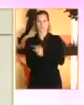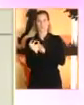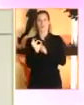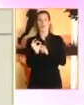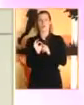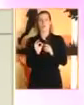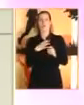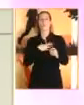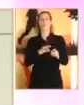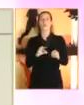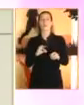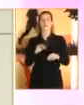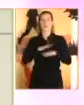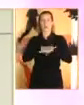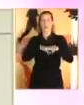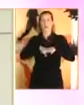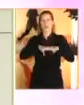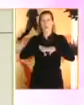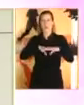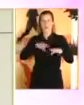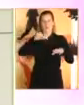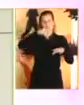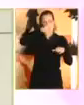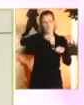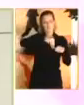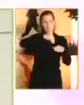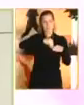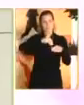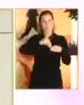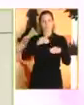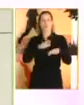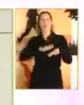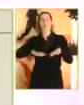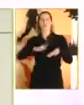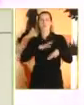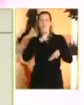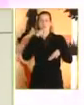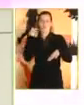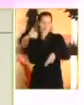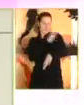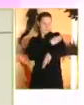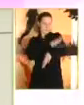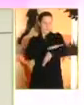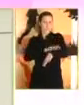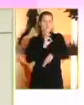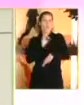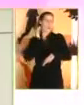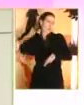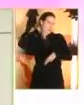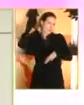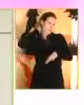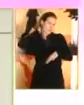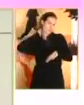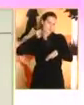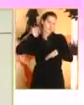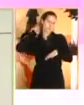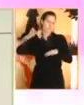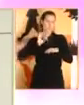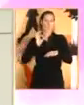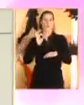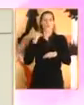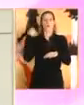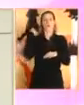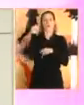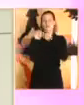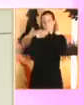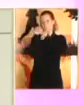impregnar unas gasas en la infusión y aplicarla en la zona dolorosa, por ejemplo, en la zona de las nuca, cervicales. De las cervicales, de la espalda, que a veces